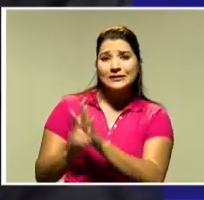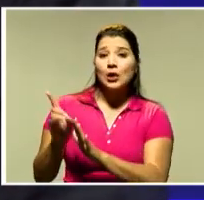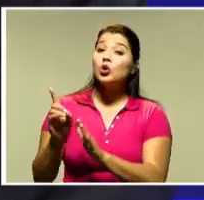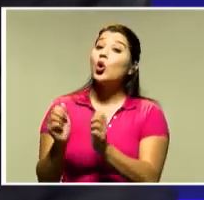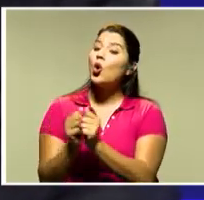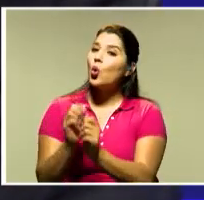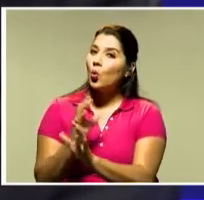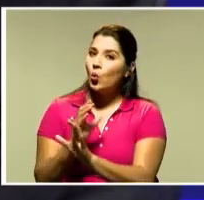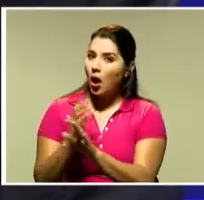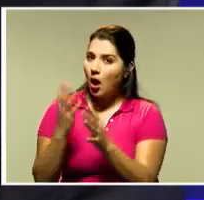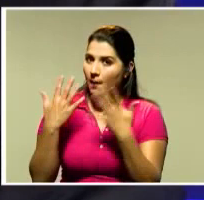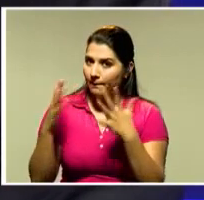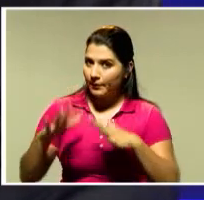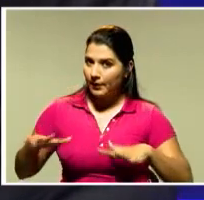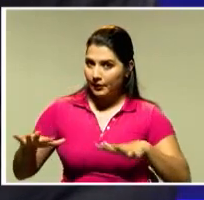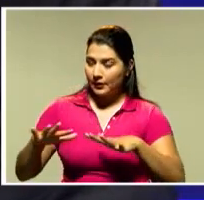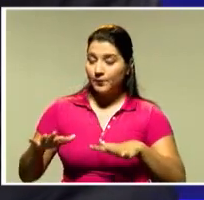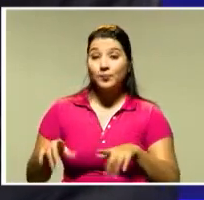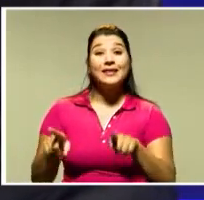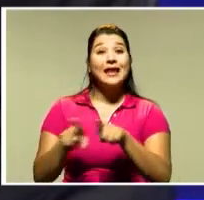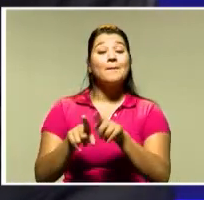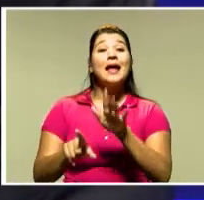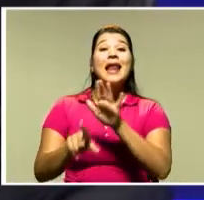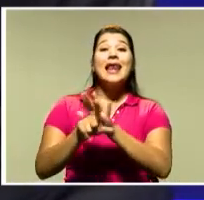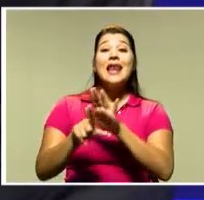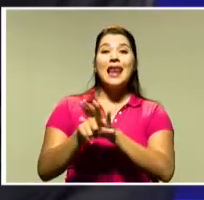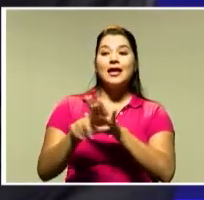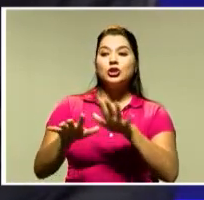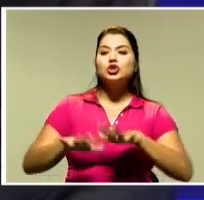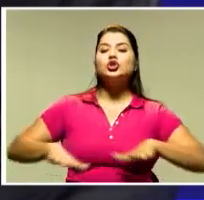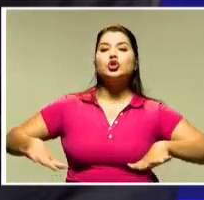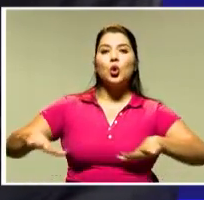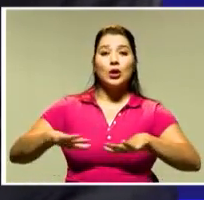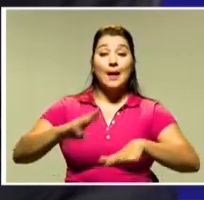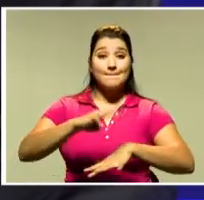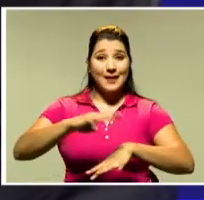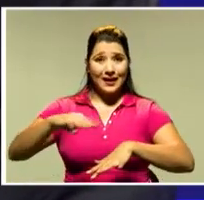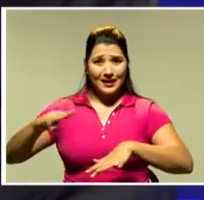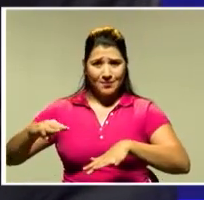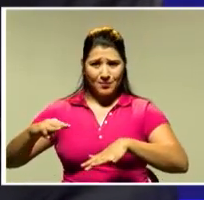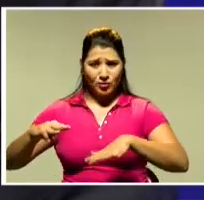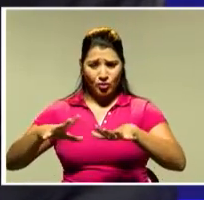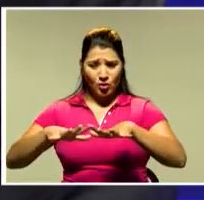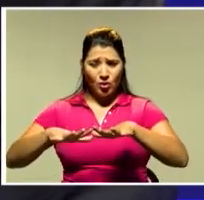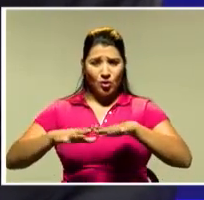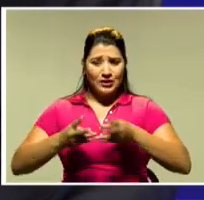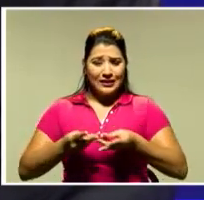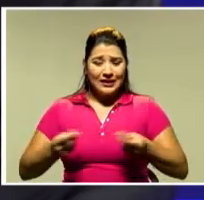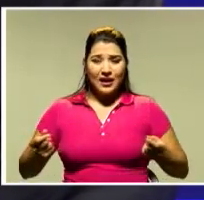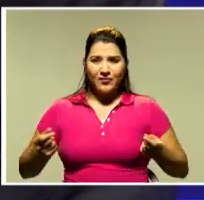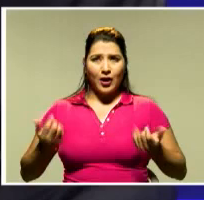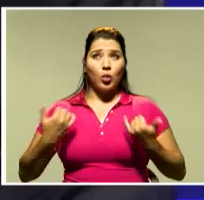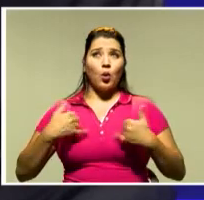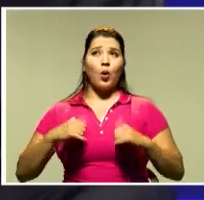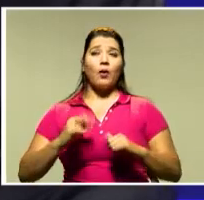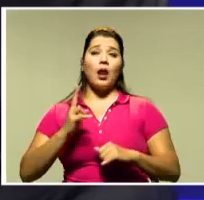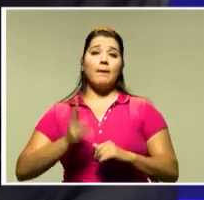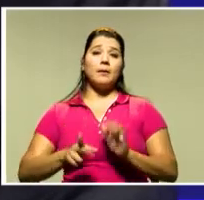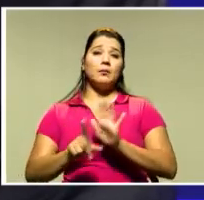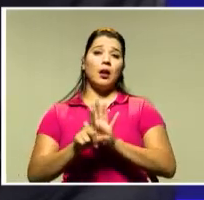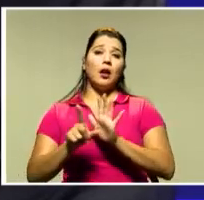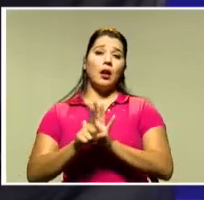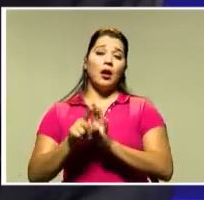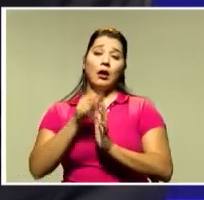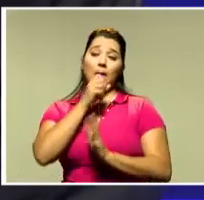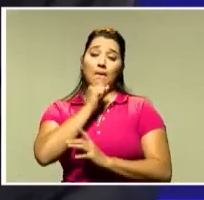sostenible en ellas. La ley de zona marítimo terrestre sigue siendo la misma de los años 70, entonces cualquier concesión, por